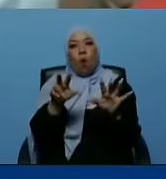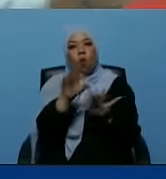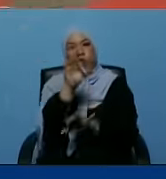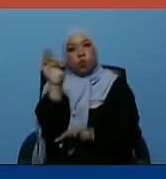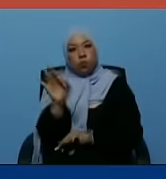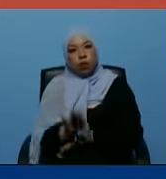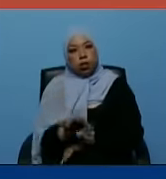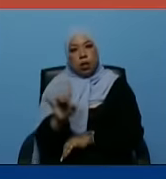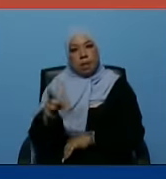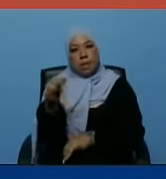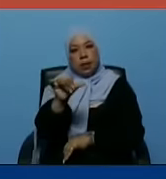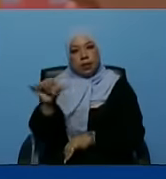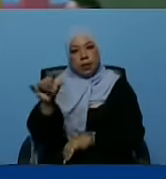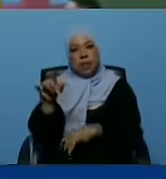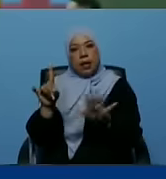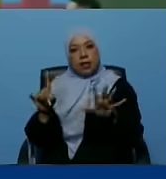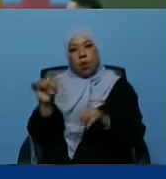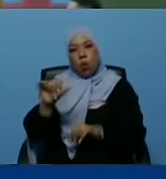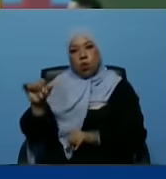8% primer semestre.